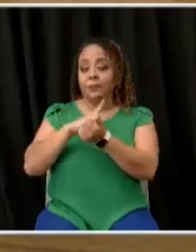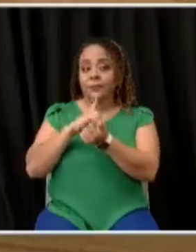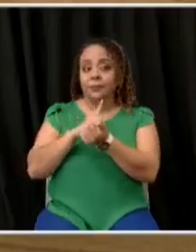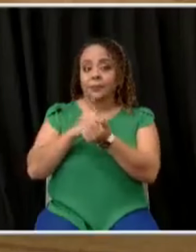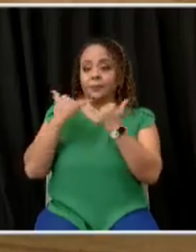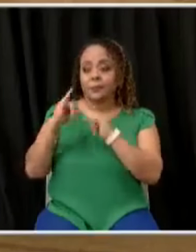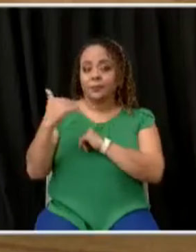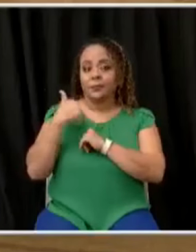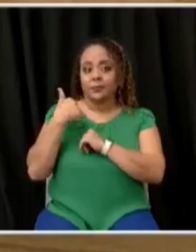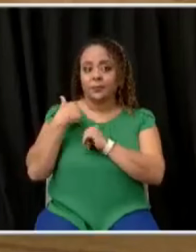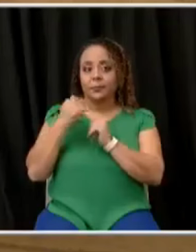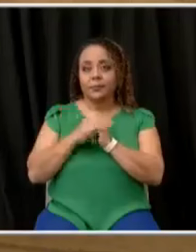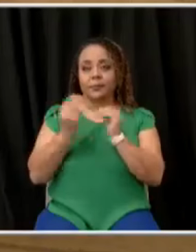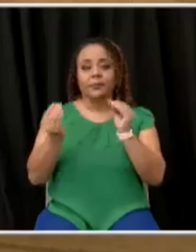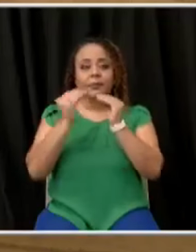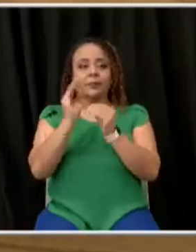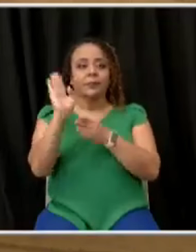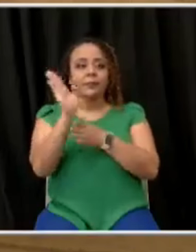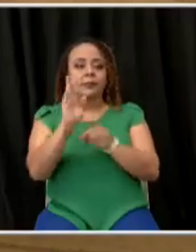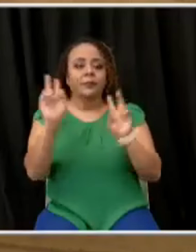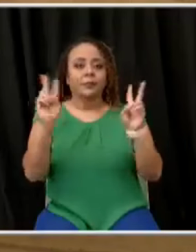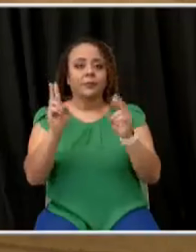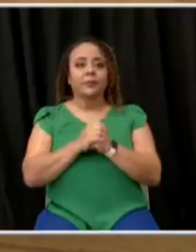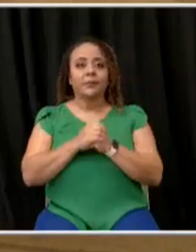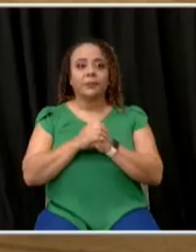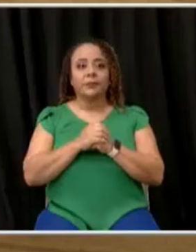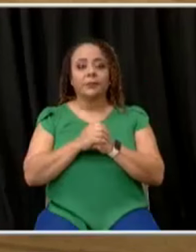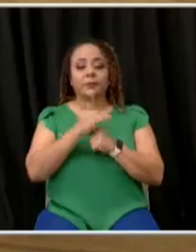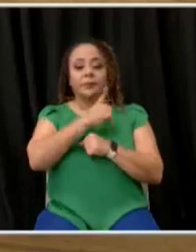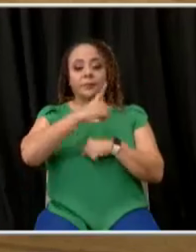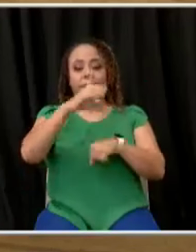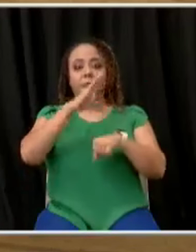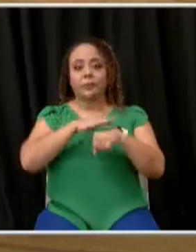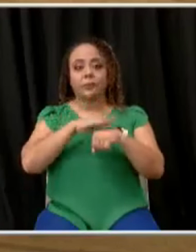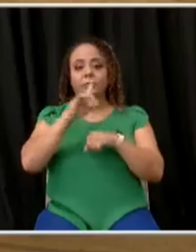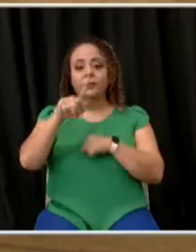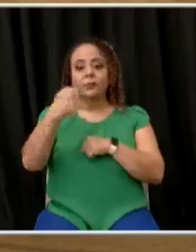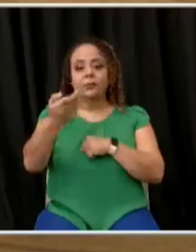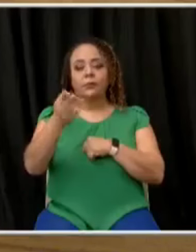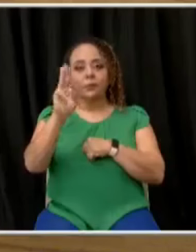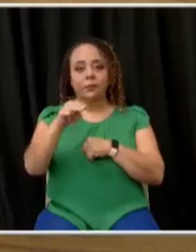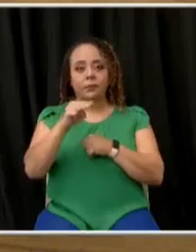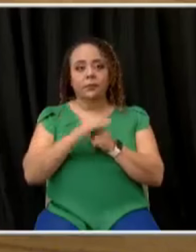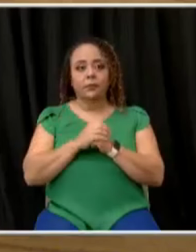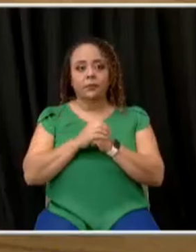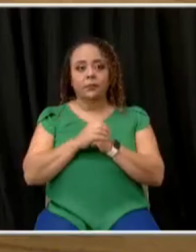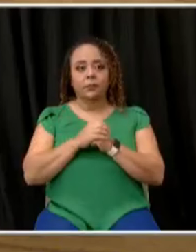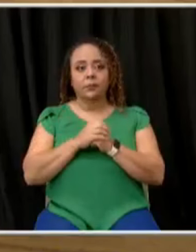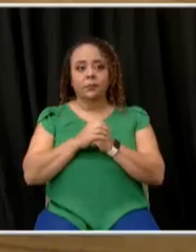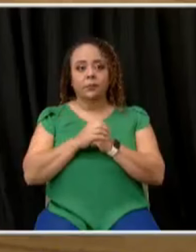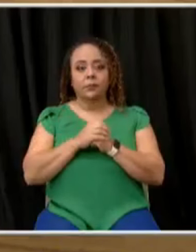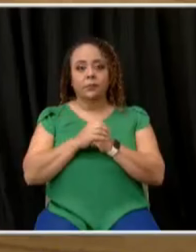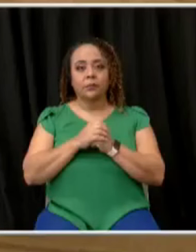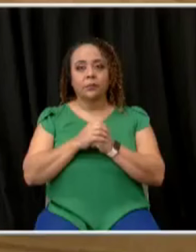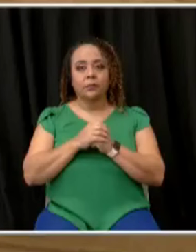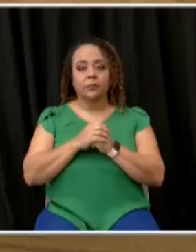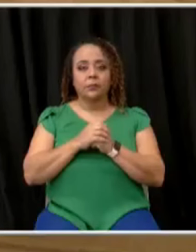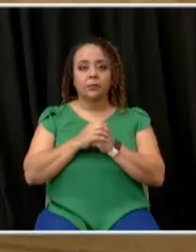todavía traemos más transmisiones en vivo. Si Dios lo permite, el próximo